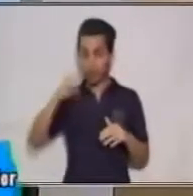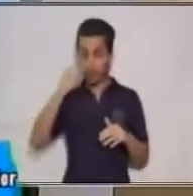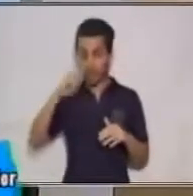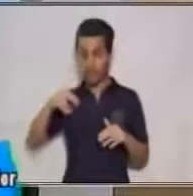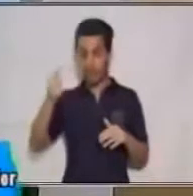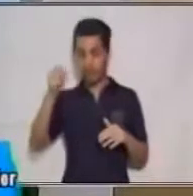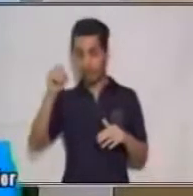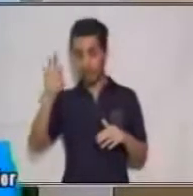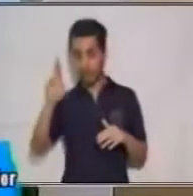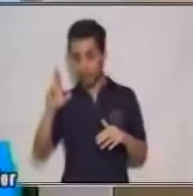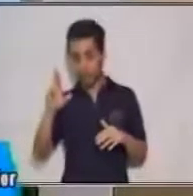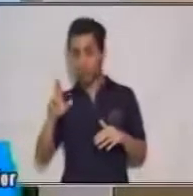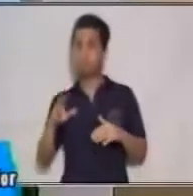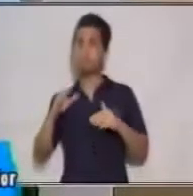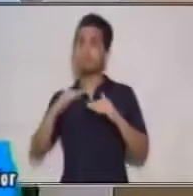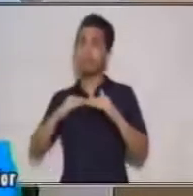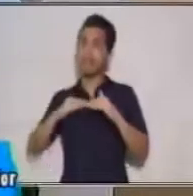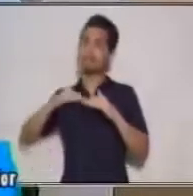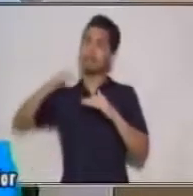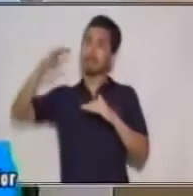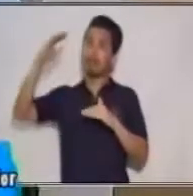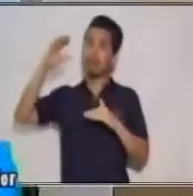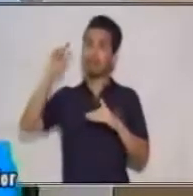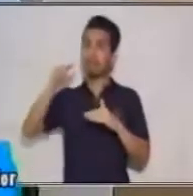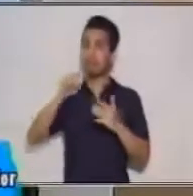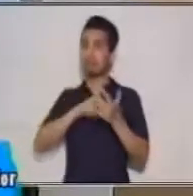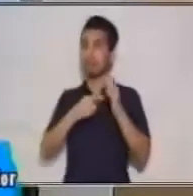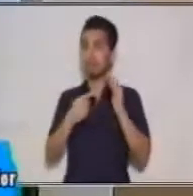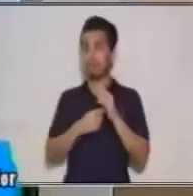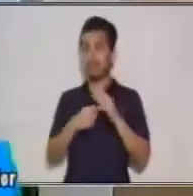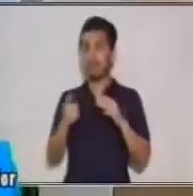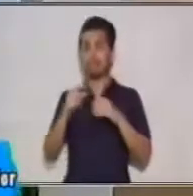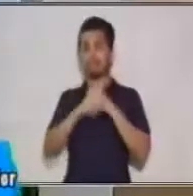la fracción. Y en el numerador,